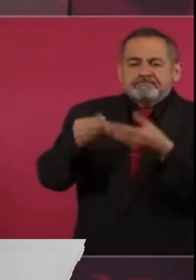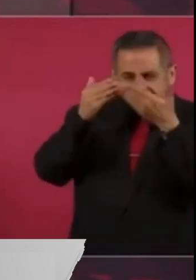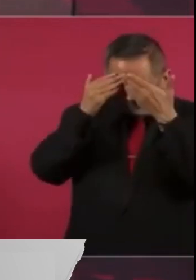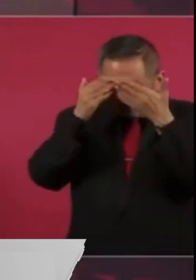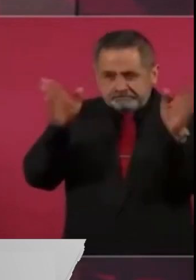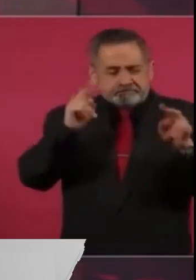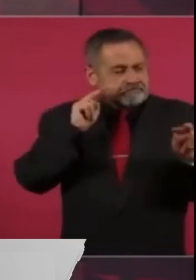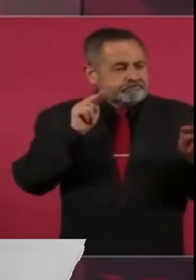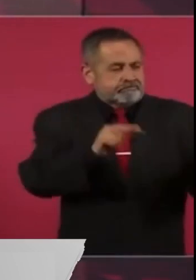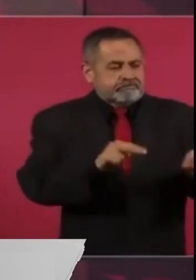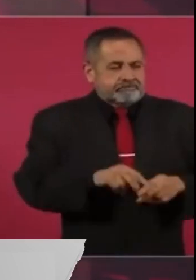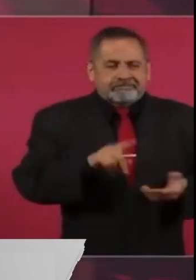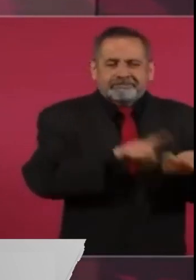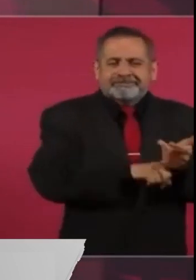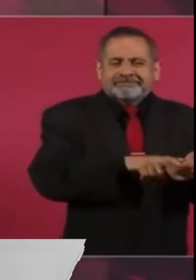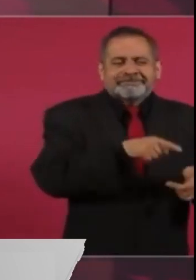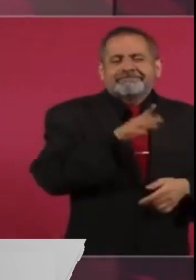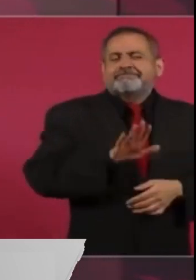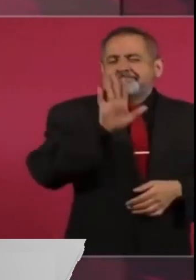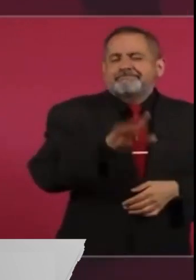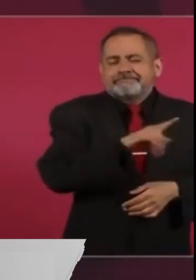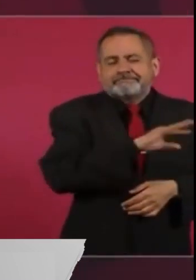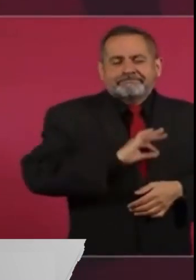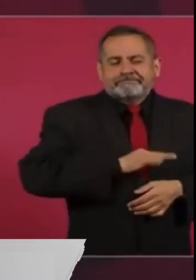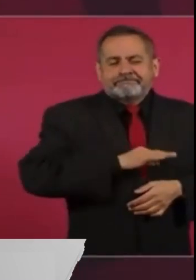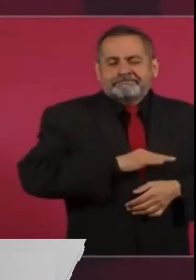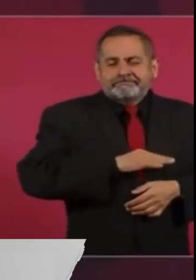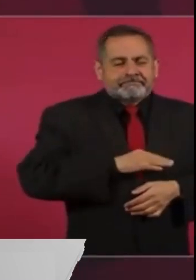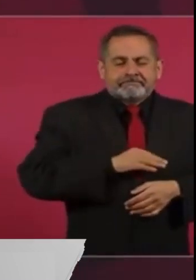contra una pandemia.